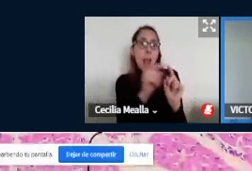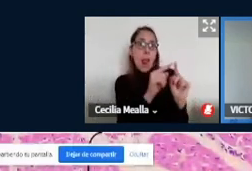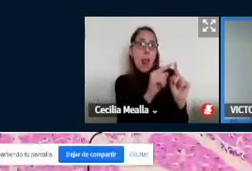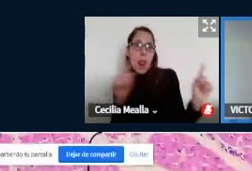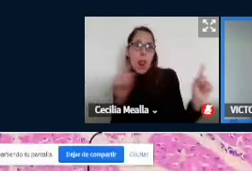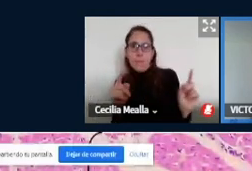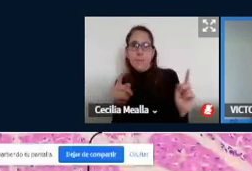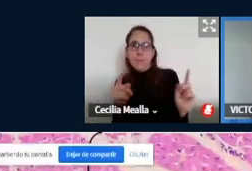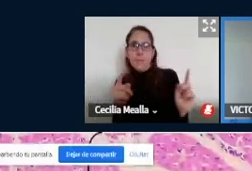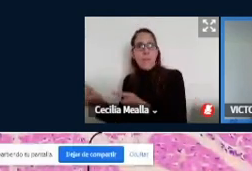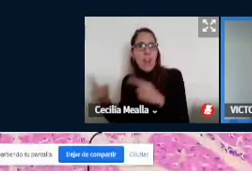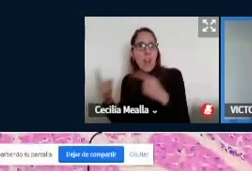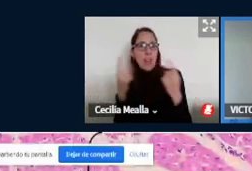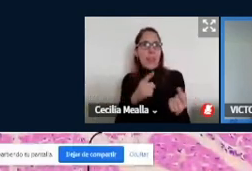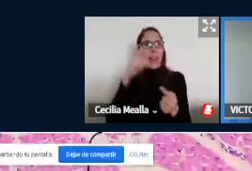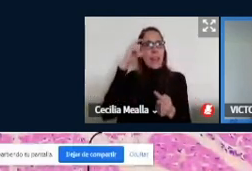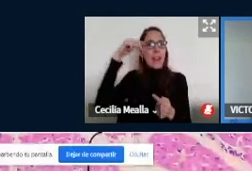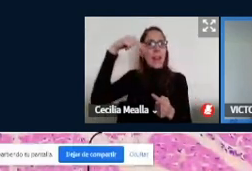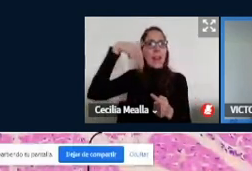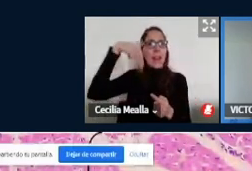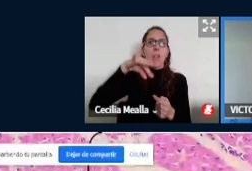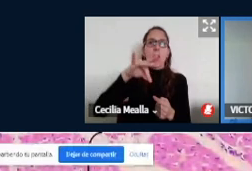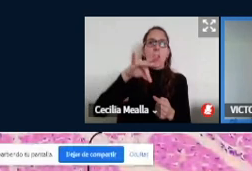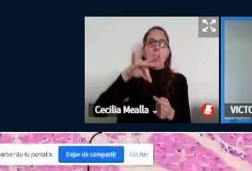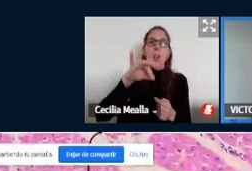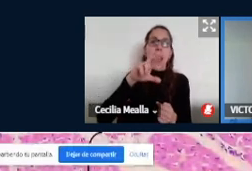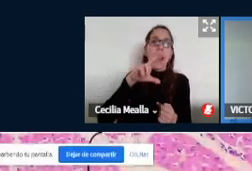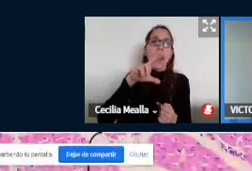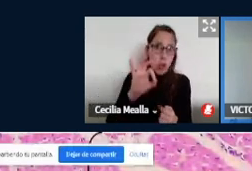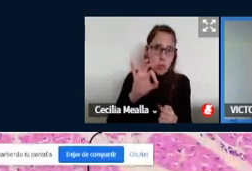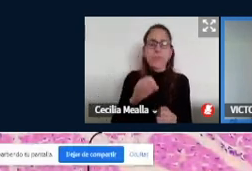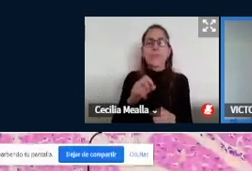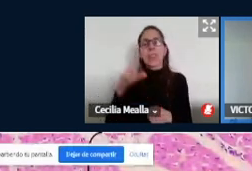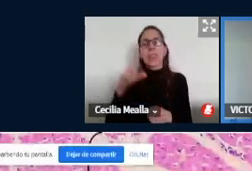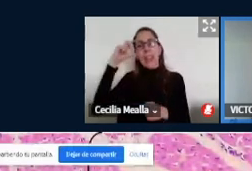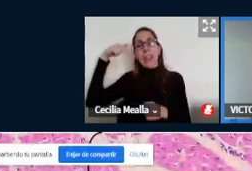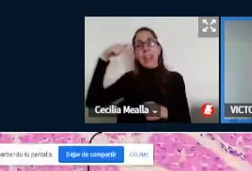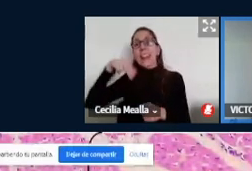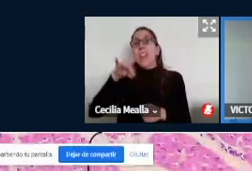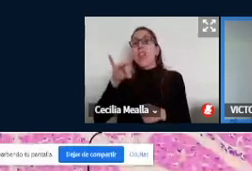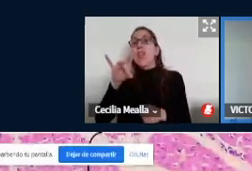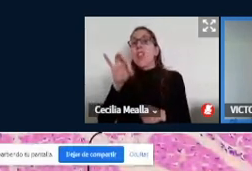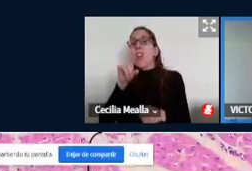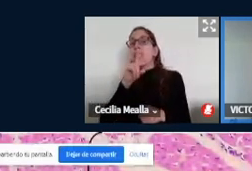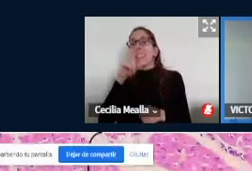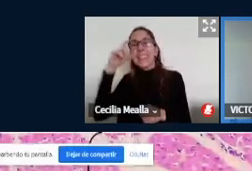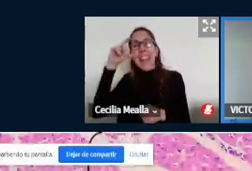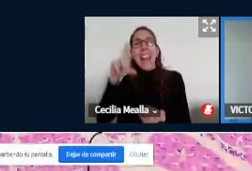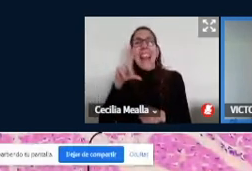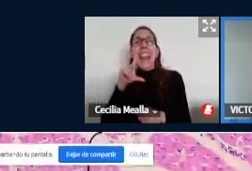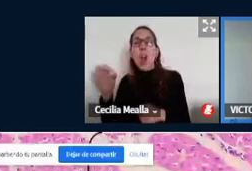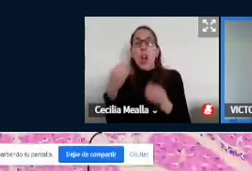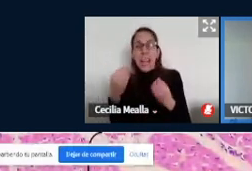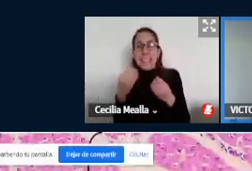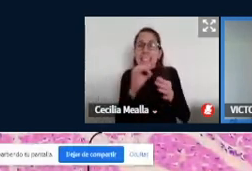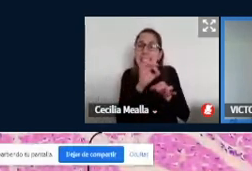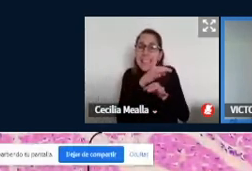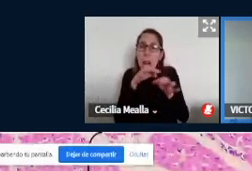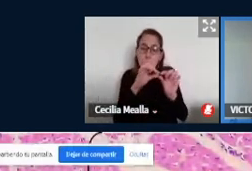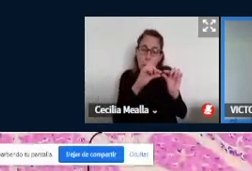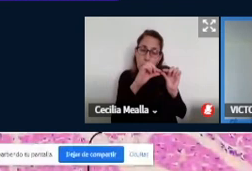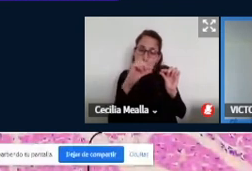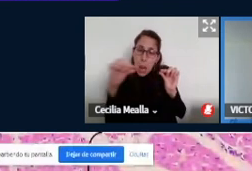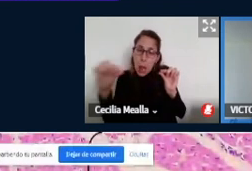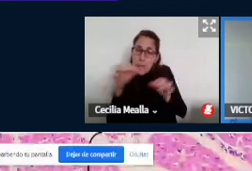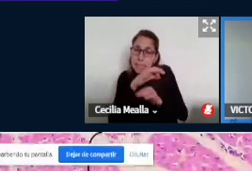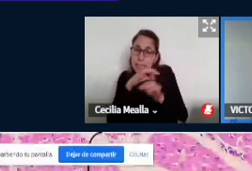diferentes. Endotelio estamos hablando de una capa, de un epitelio de células, y endocardio estamos